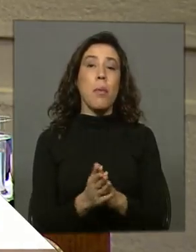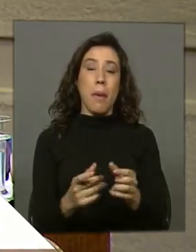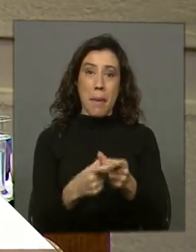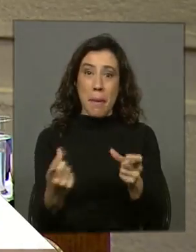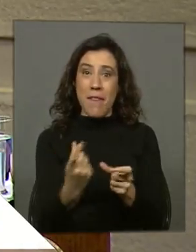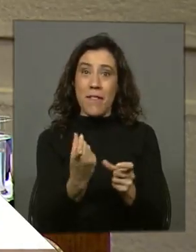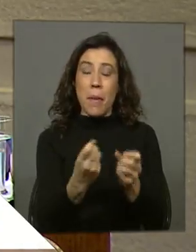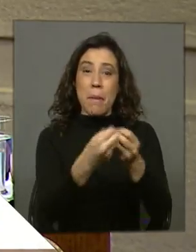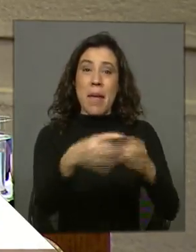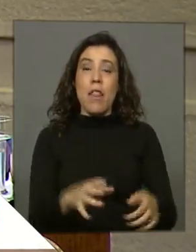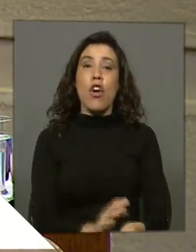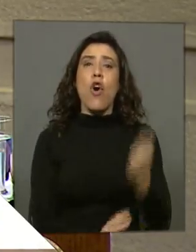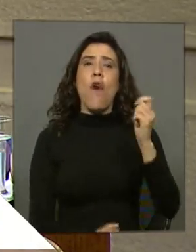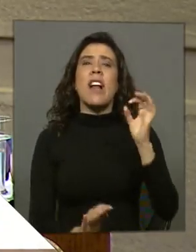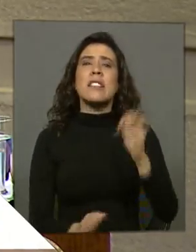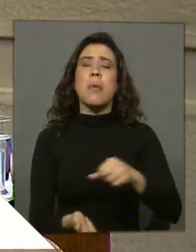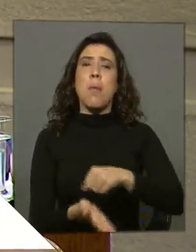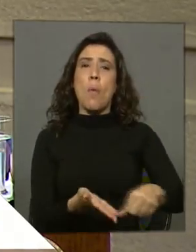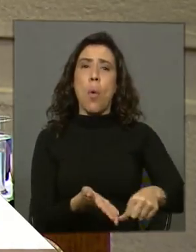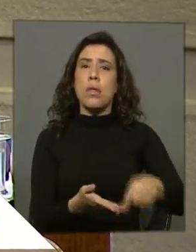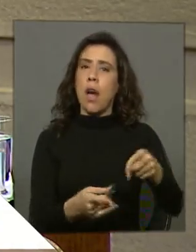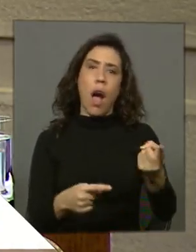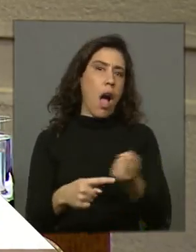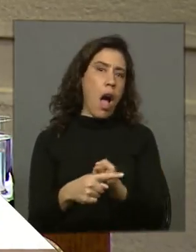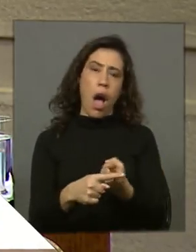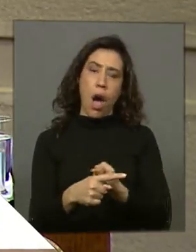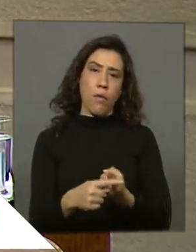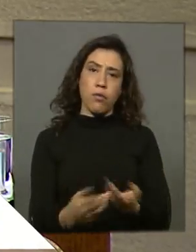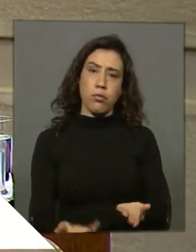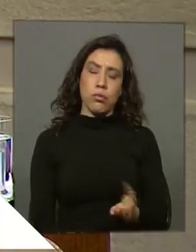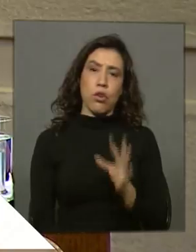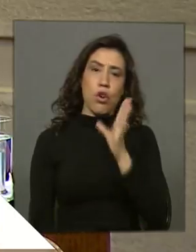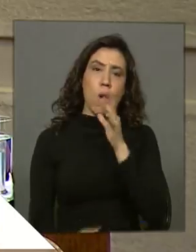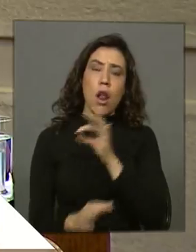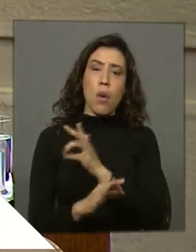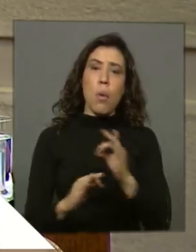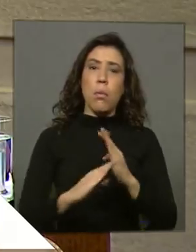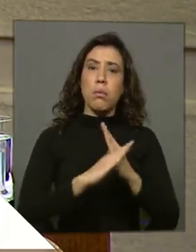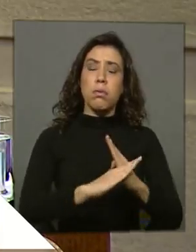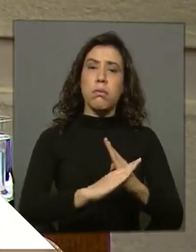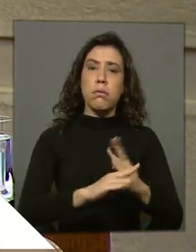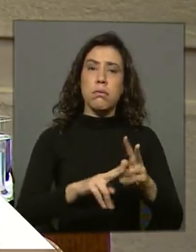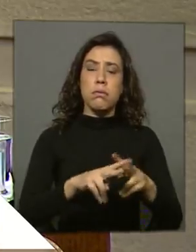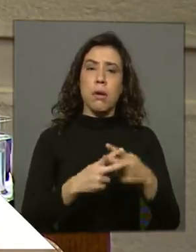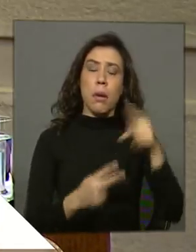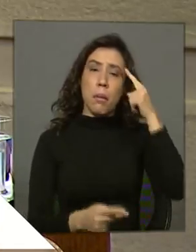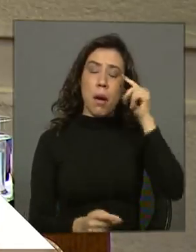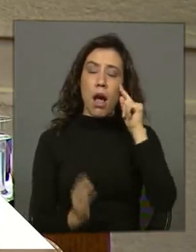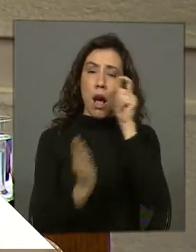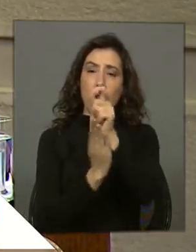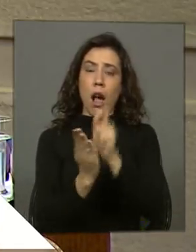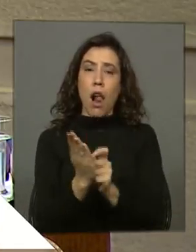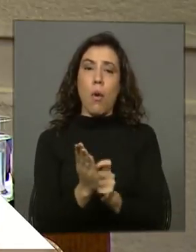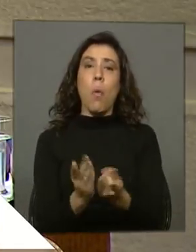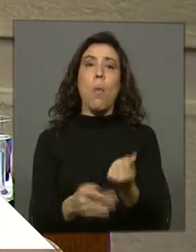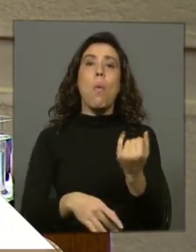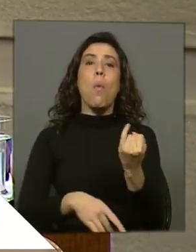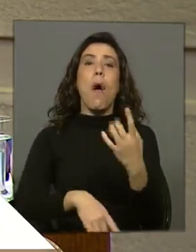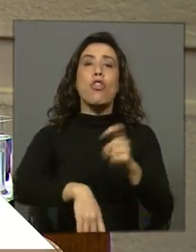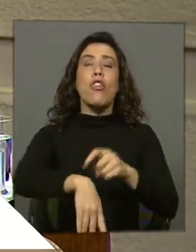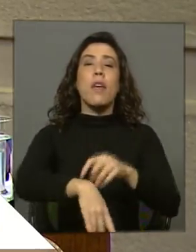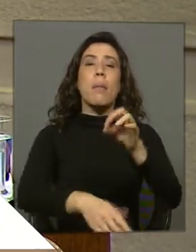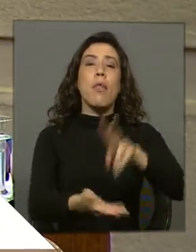se cobre una multa esto es un abuso ya que no existe ningún impedimento técnico para calcular la cantidad de tiempo que